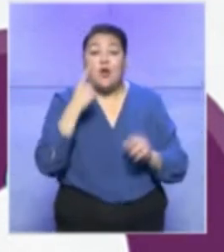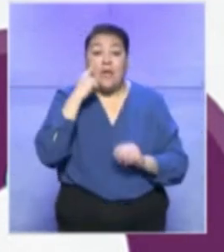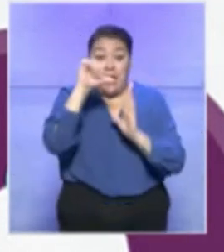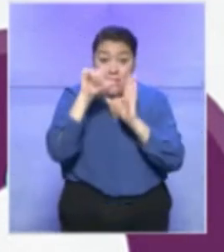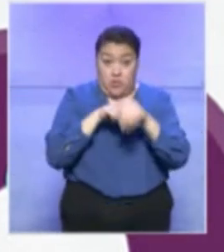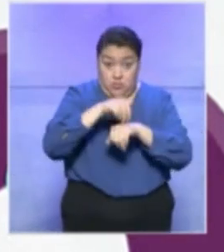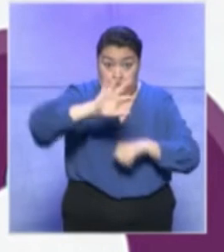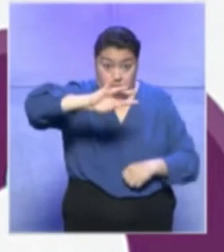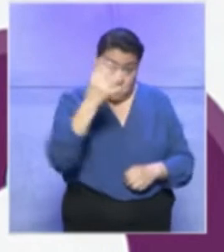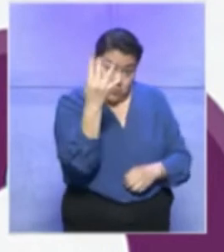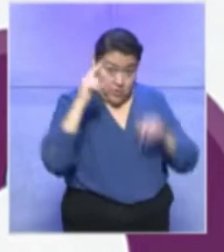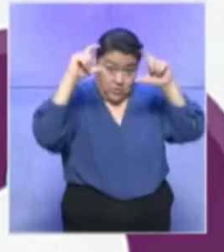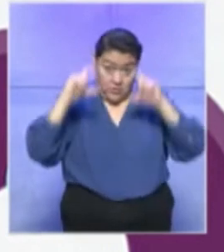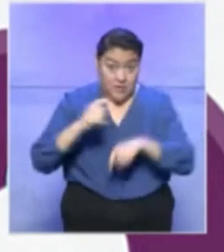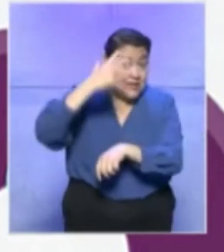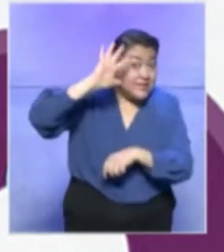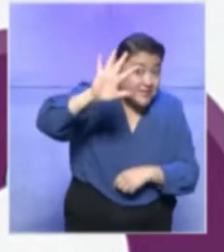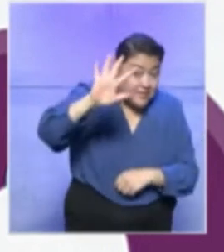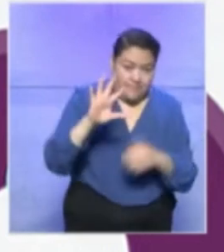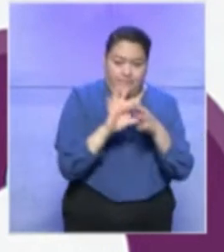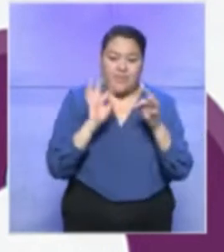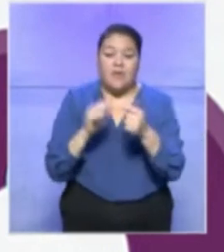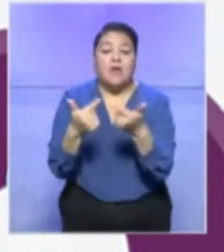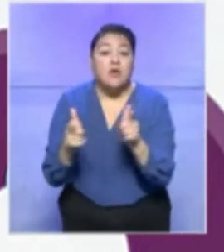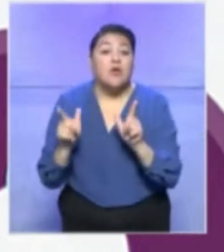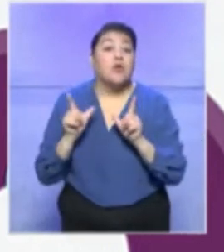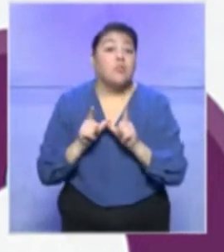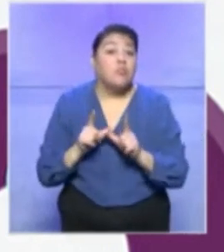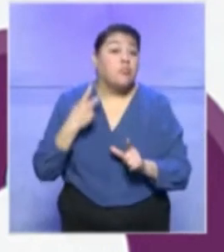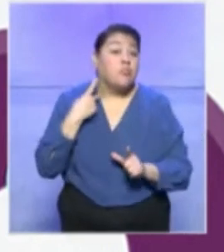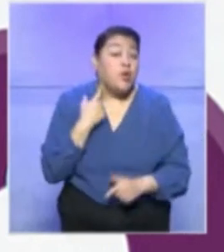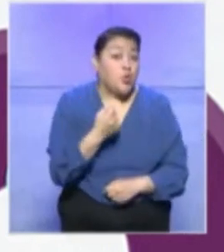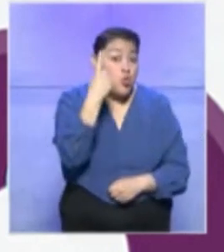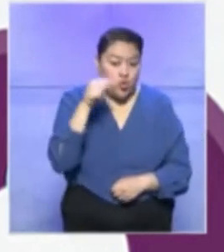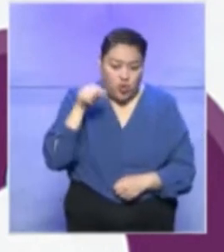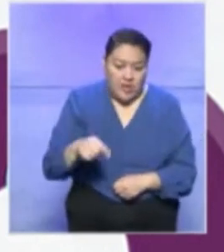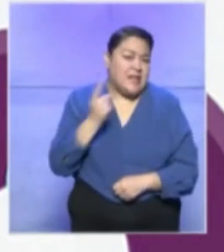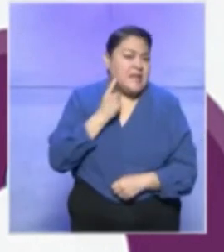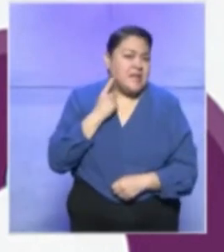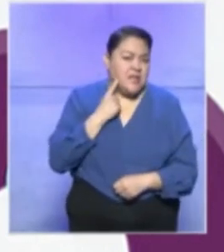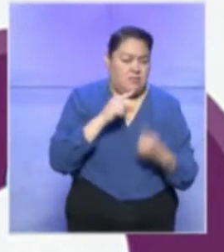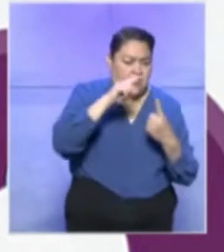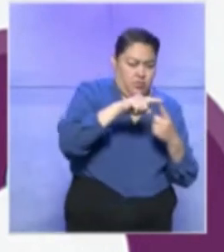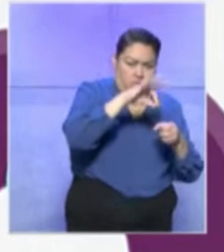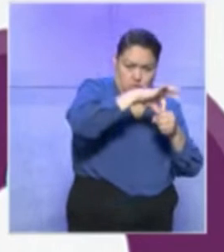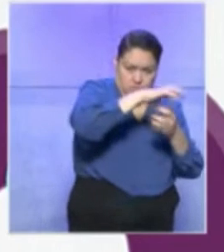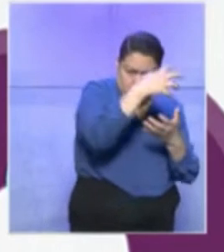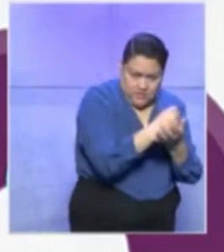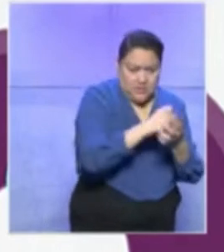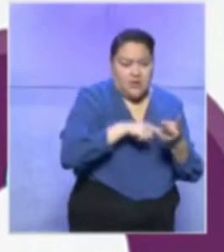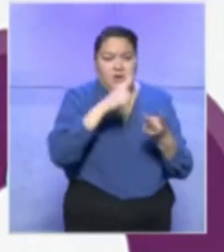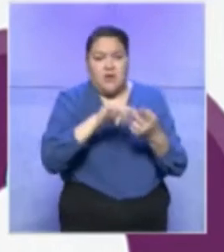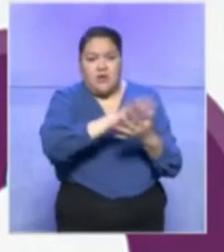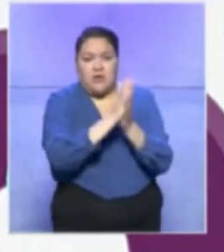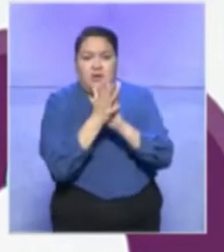fracción 5, lo siguiente: en ningún caso un partido político podrá contar con un número de diputados por ambos principios que representen un